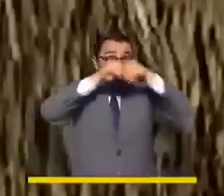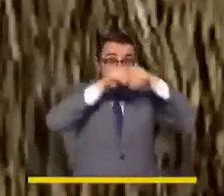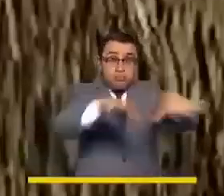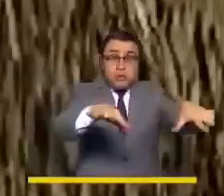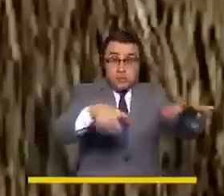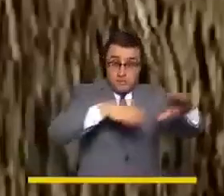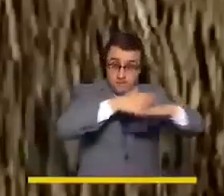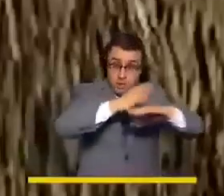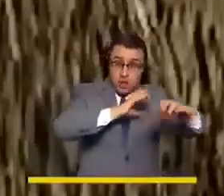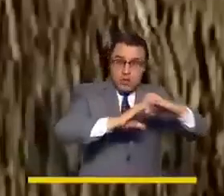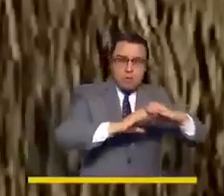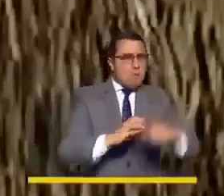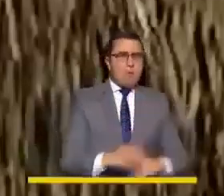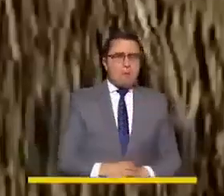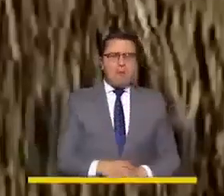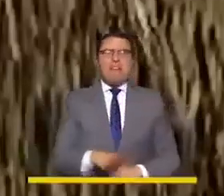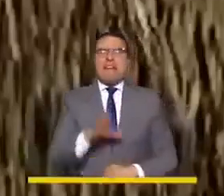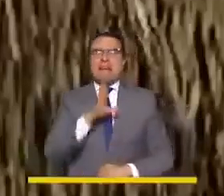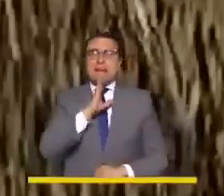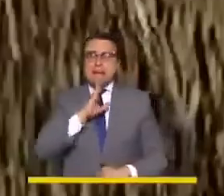¿Quiénes se quedaron con la tierra?